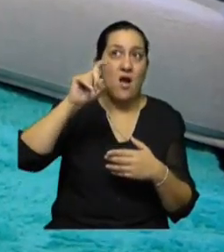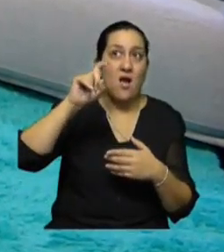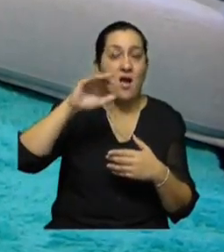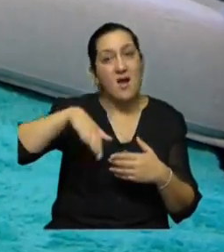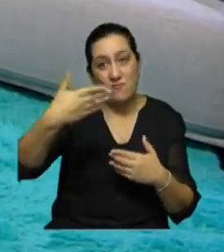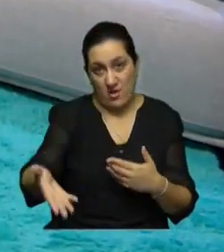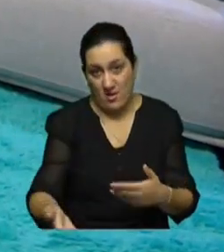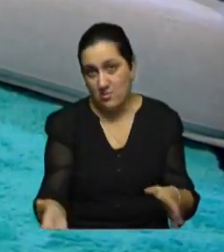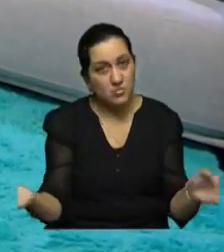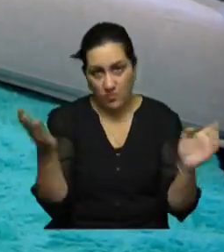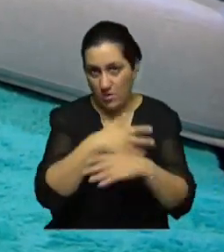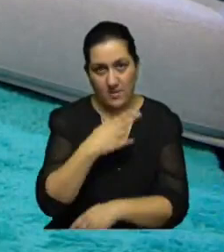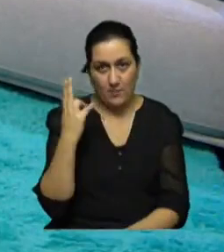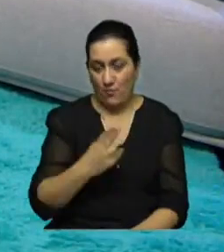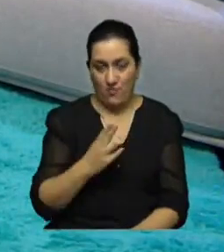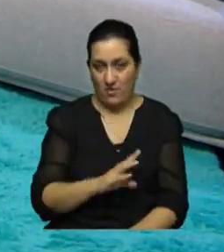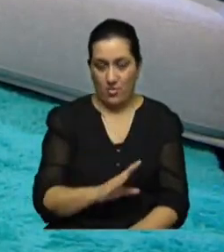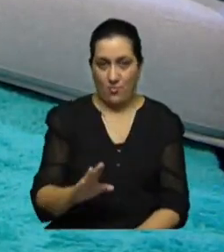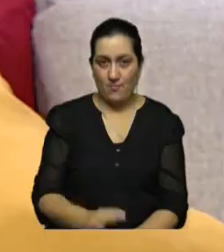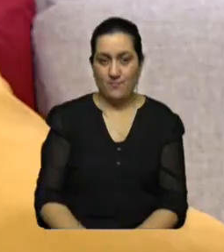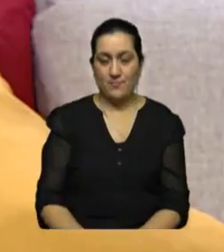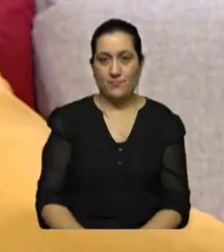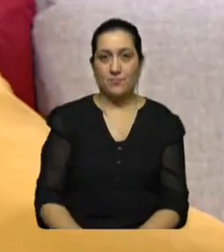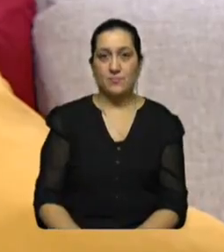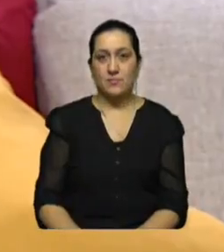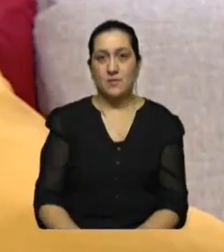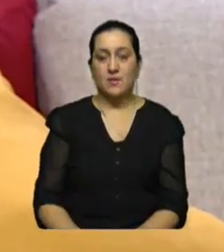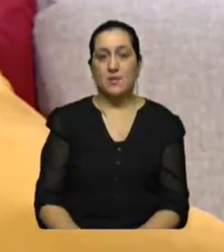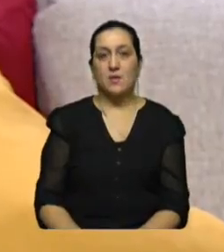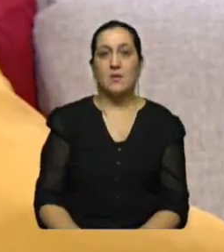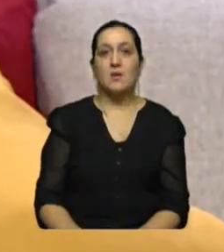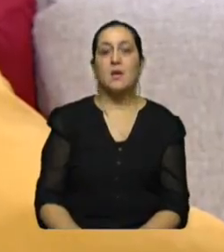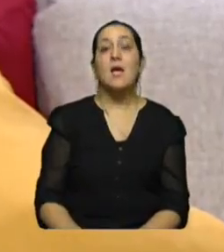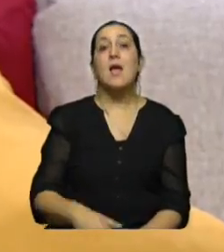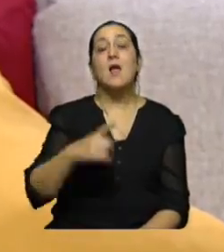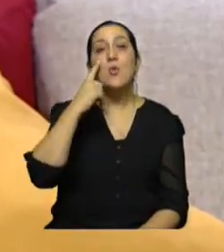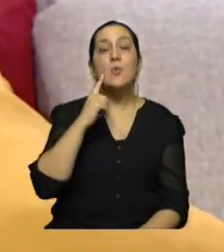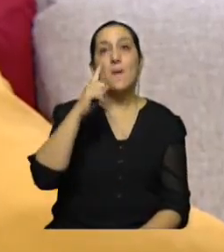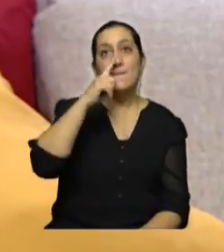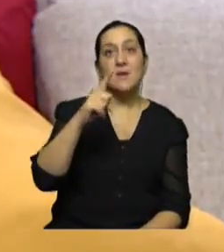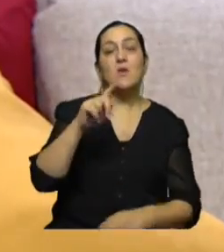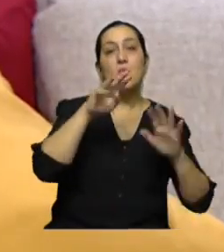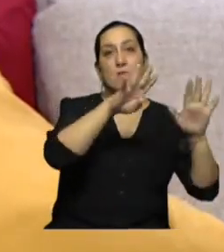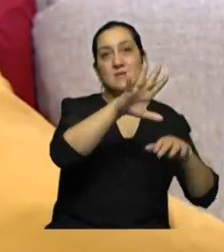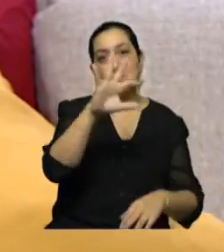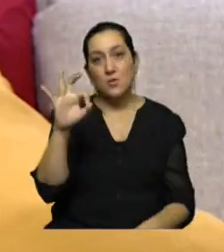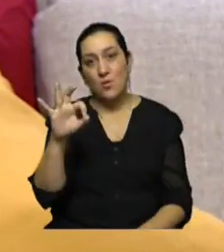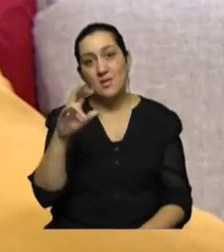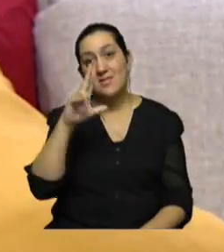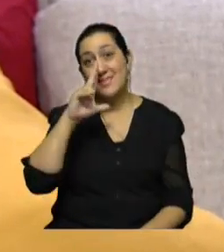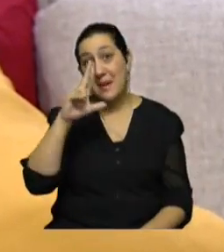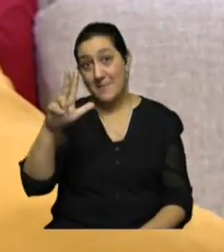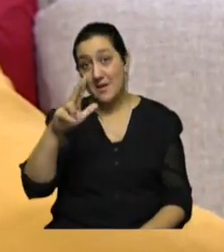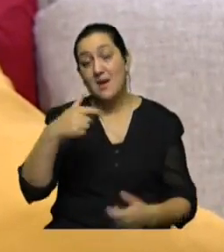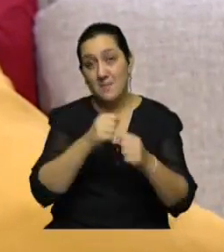Exactamente. Ay, porque no debes ser multado. En 1950, 3000 es limpieza, 4000 tránsito, 5000 es... En la Central de Radio.